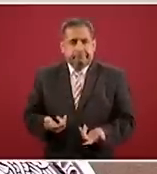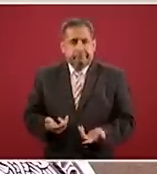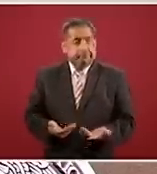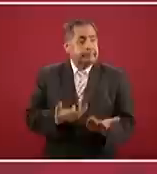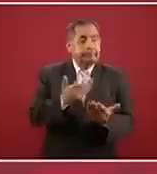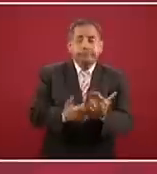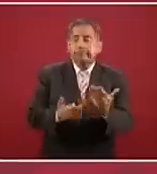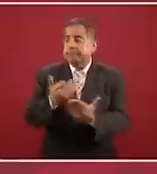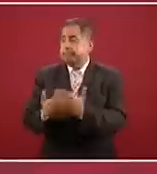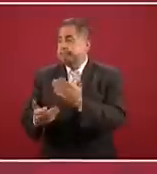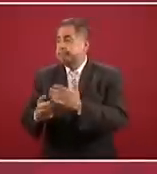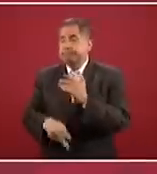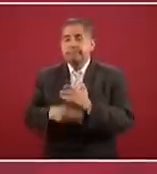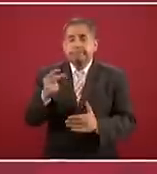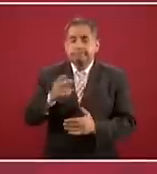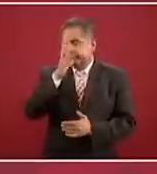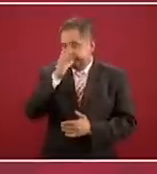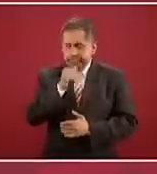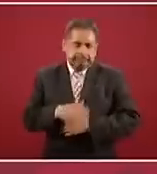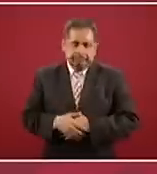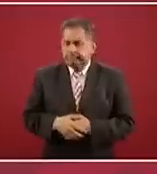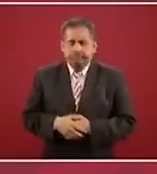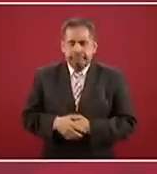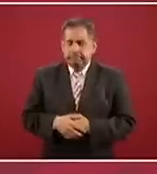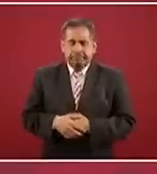Los vacíos de poder